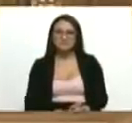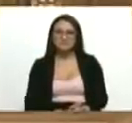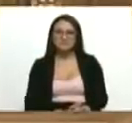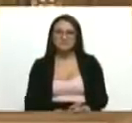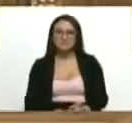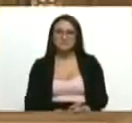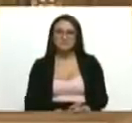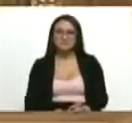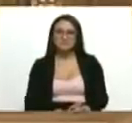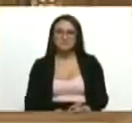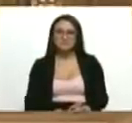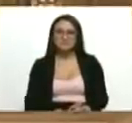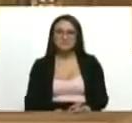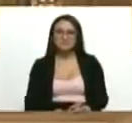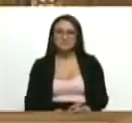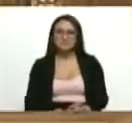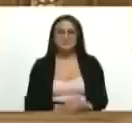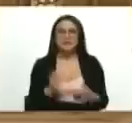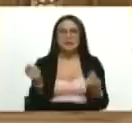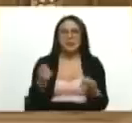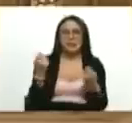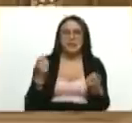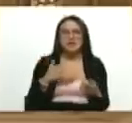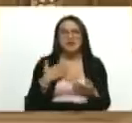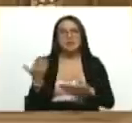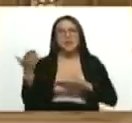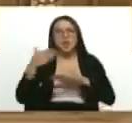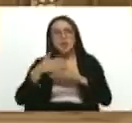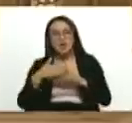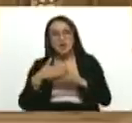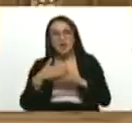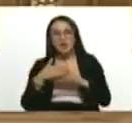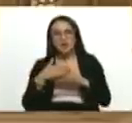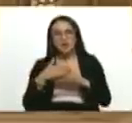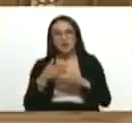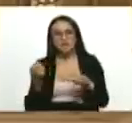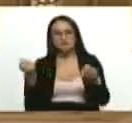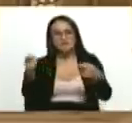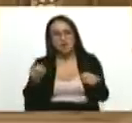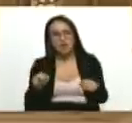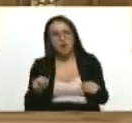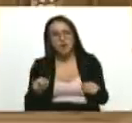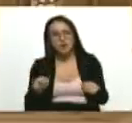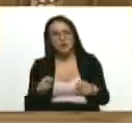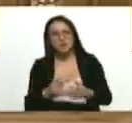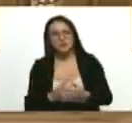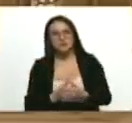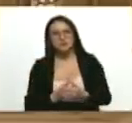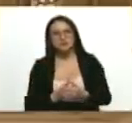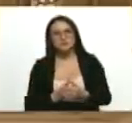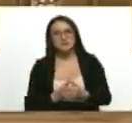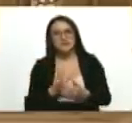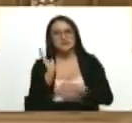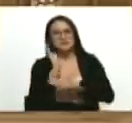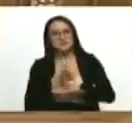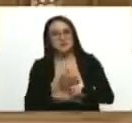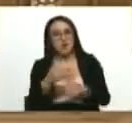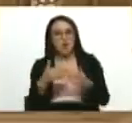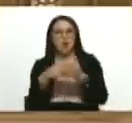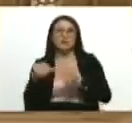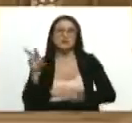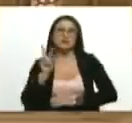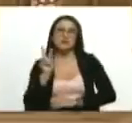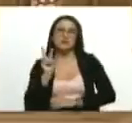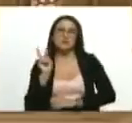propiciar bloqueo, medidas coercitivas unilaterales, mal llamadas sanciones contra